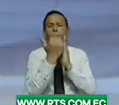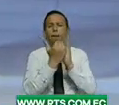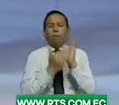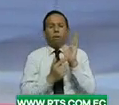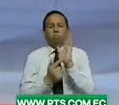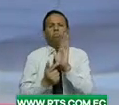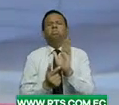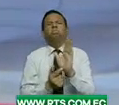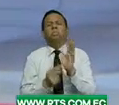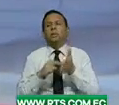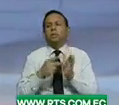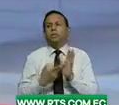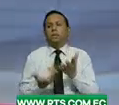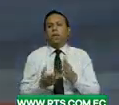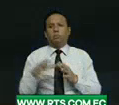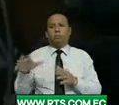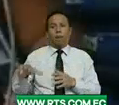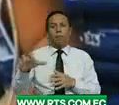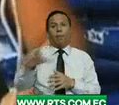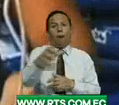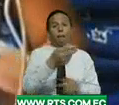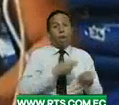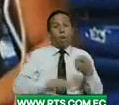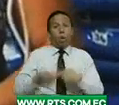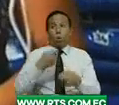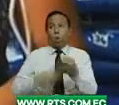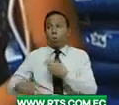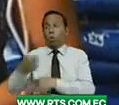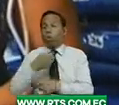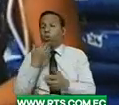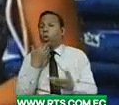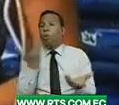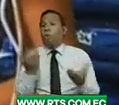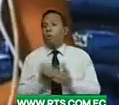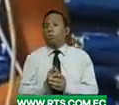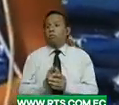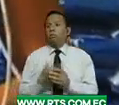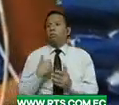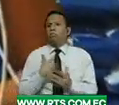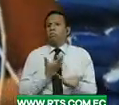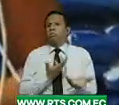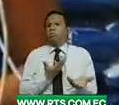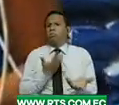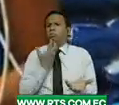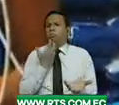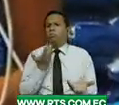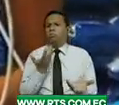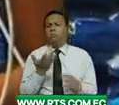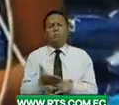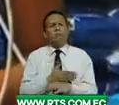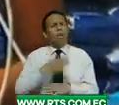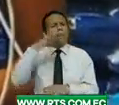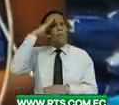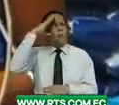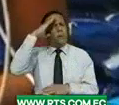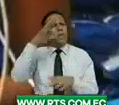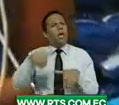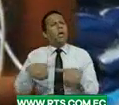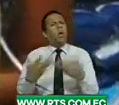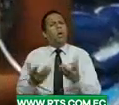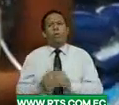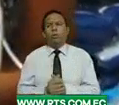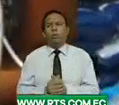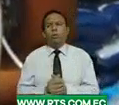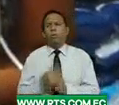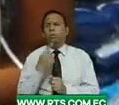local. Hasta ahí. Pedimos la cédula porque la policía no nos han dado como para confirmar. Para